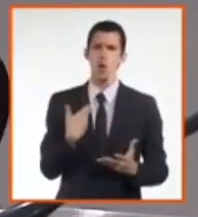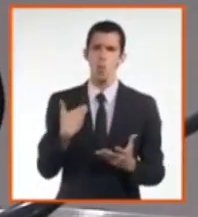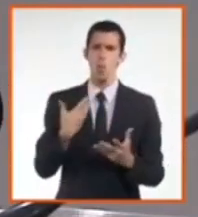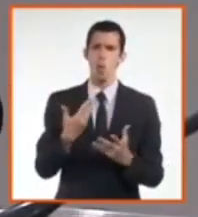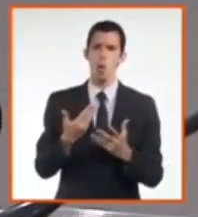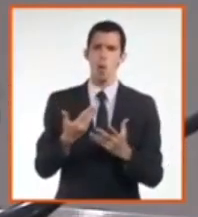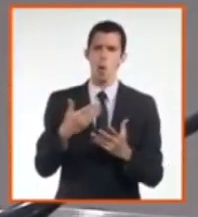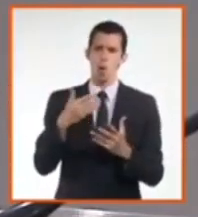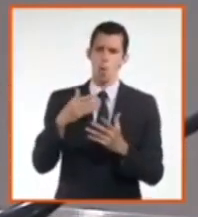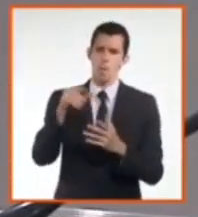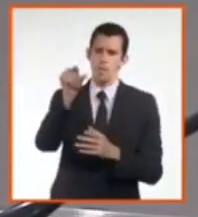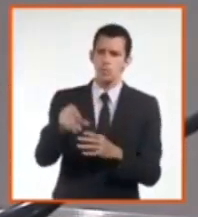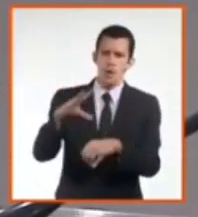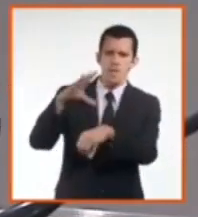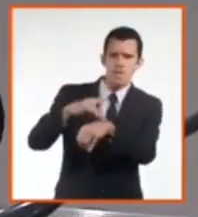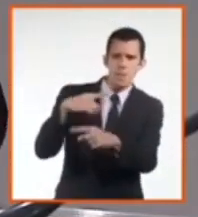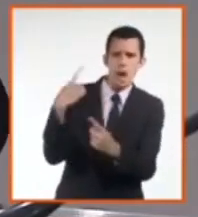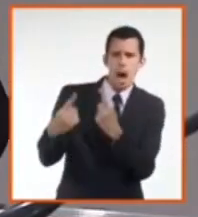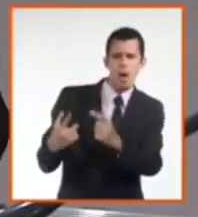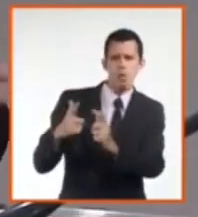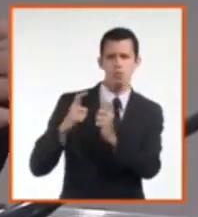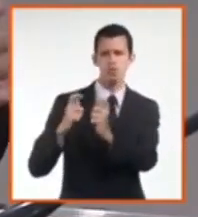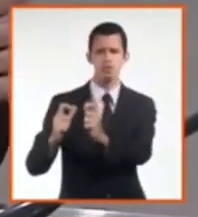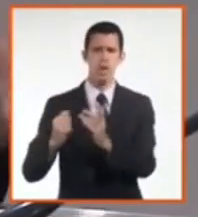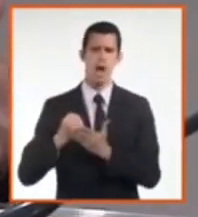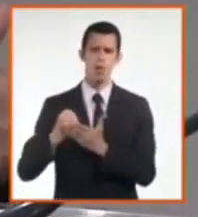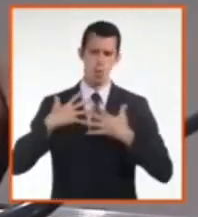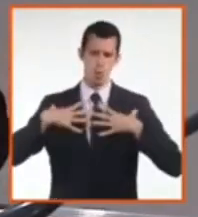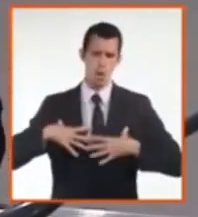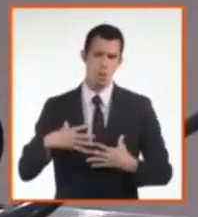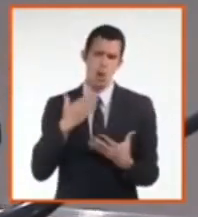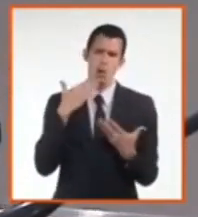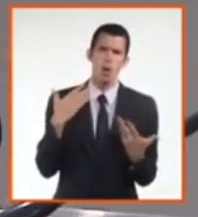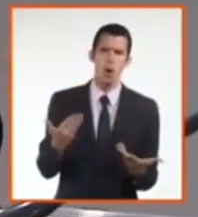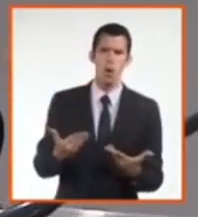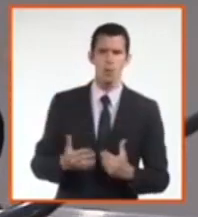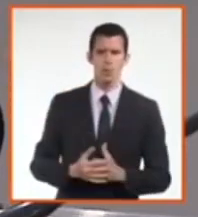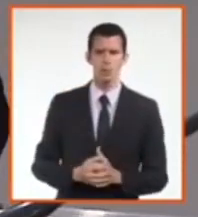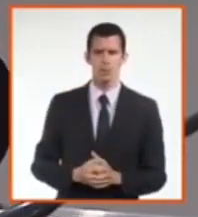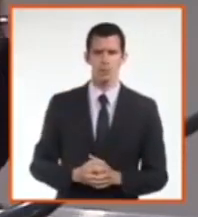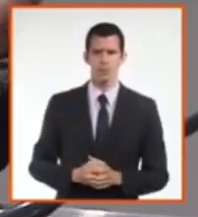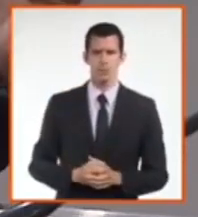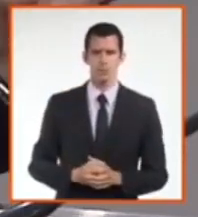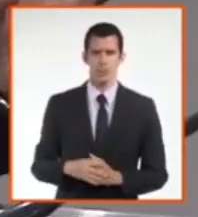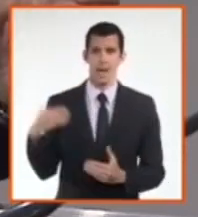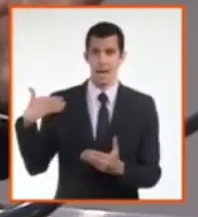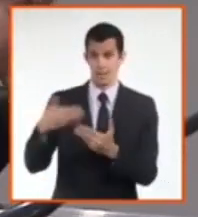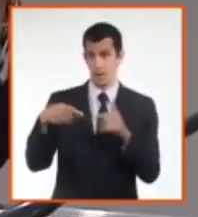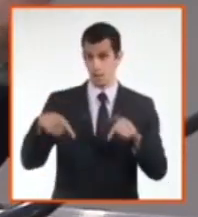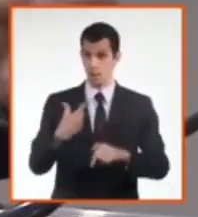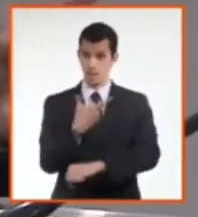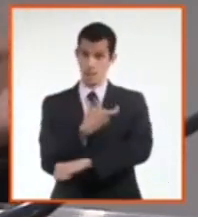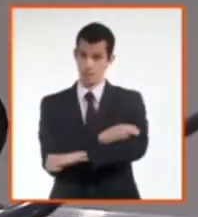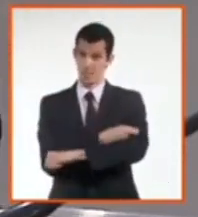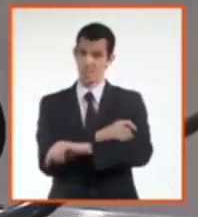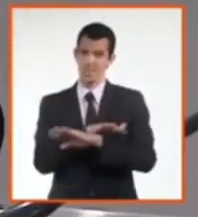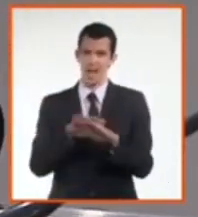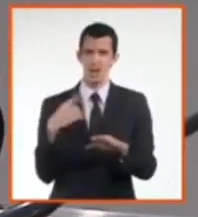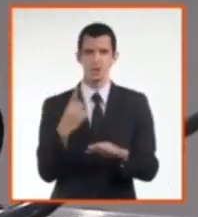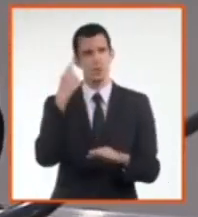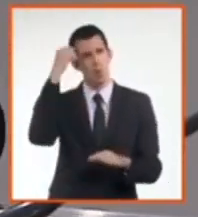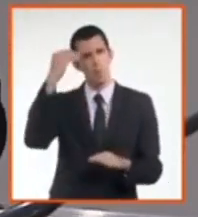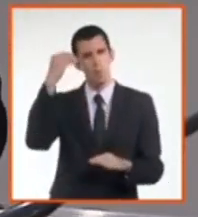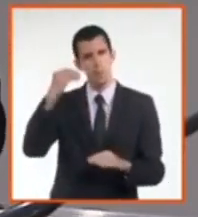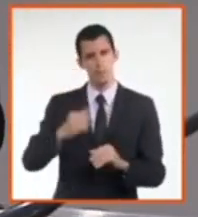que es una vacuna realmente que el induce está enfocada más enducir la respuesta